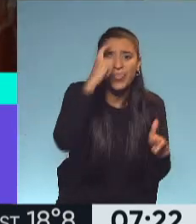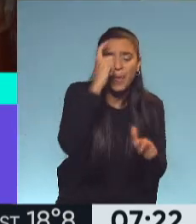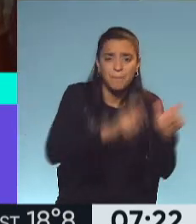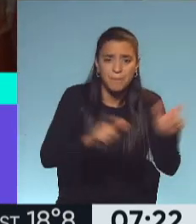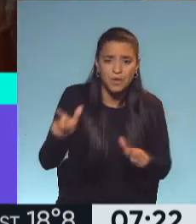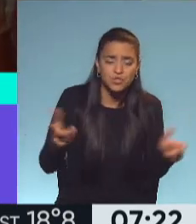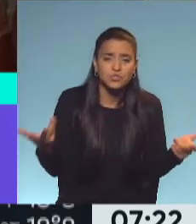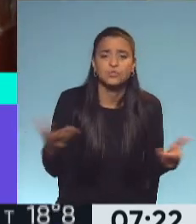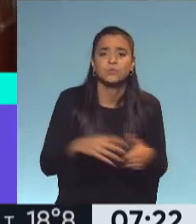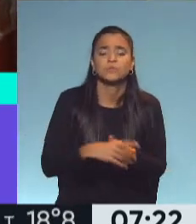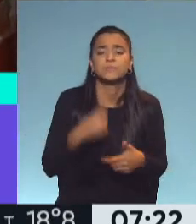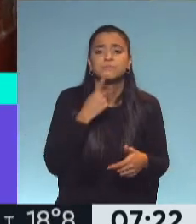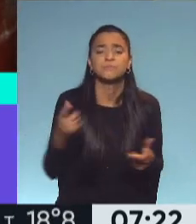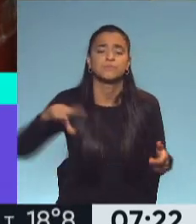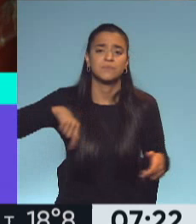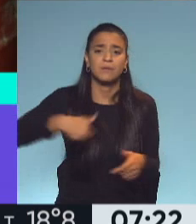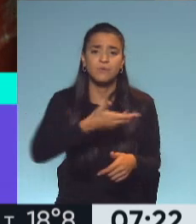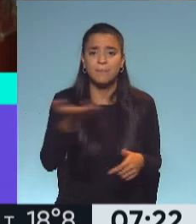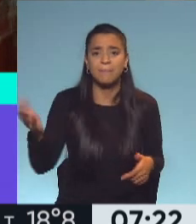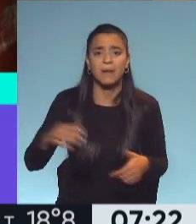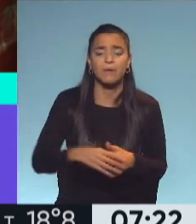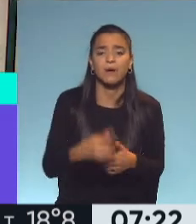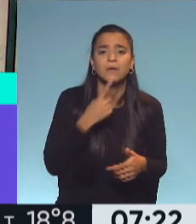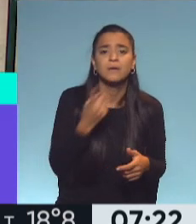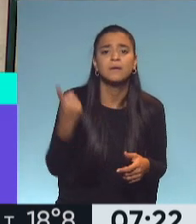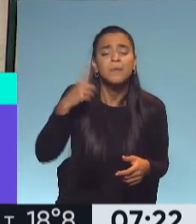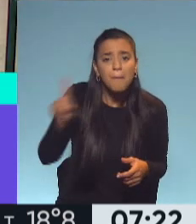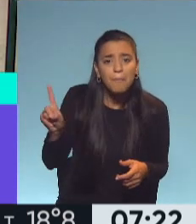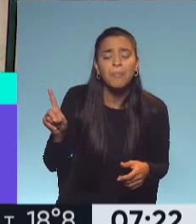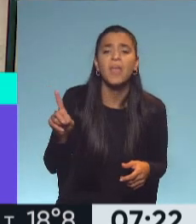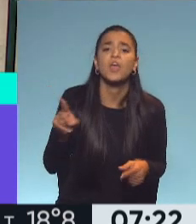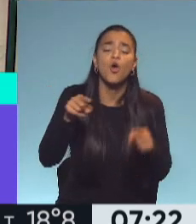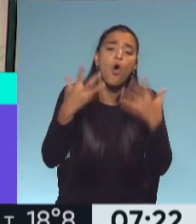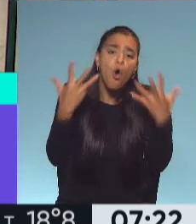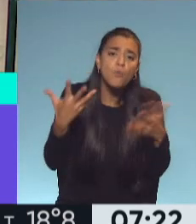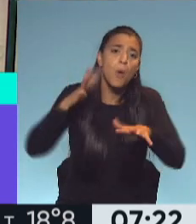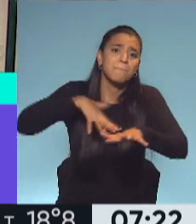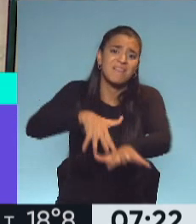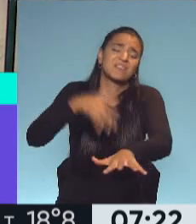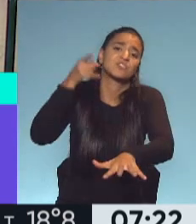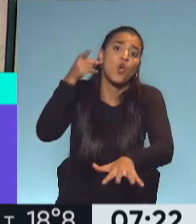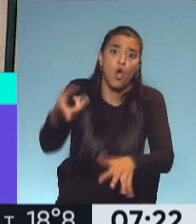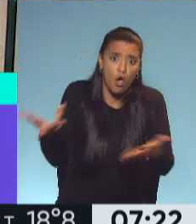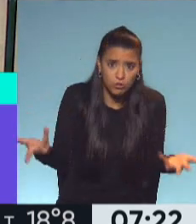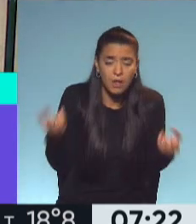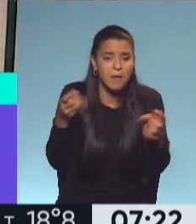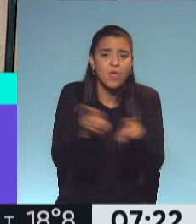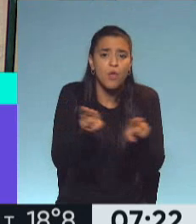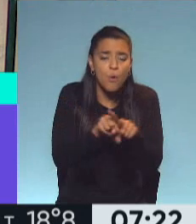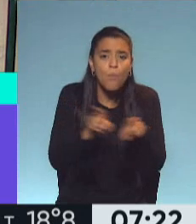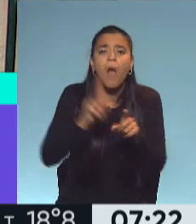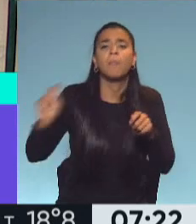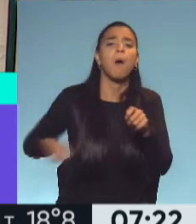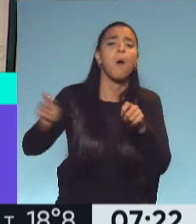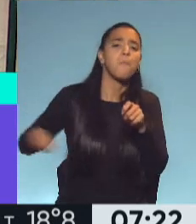están autorizados los encuentros sociales en este momento. Pero, por supuesto, es una manifestación que está en contra de todo esto, como sucede con los que van y